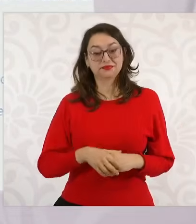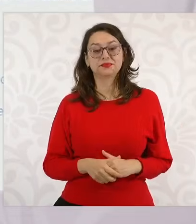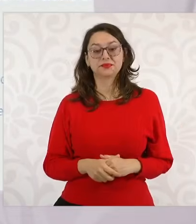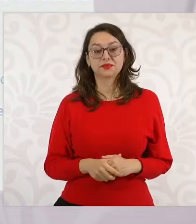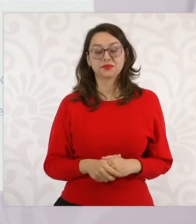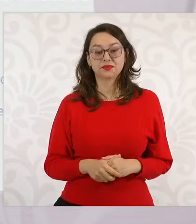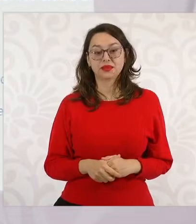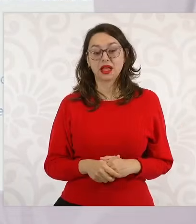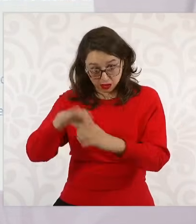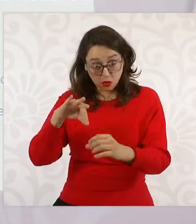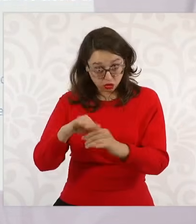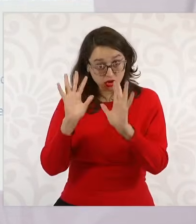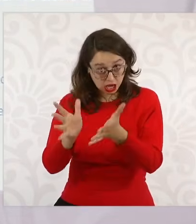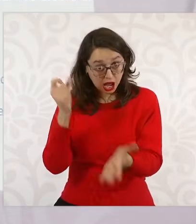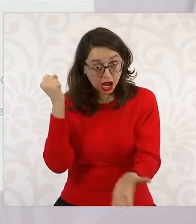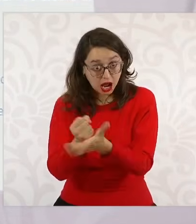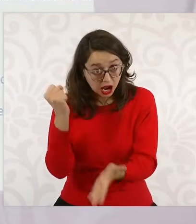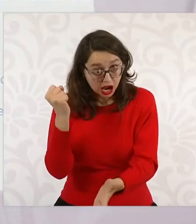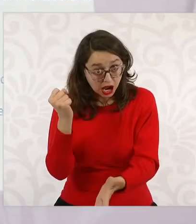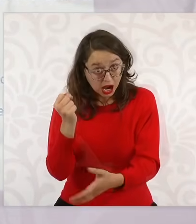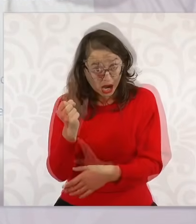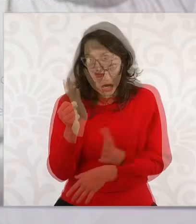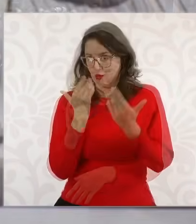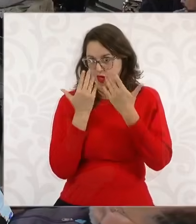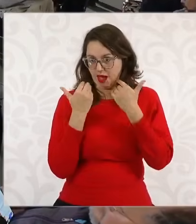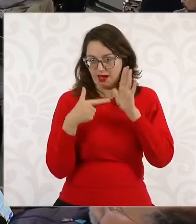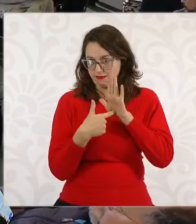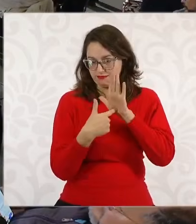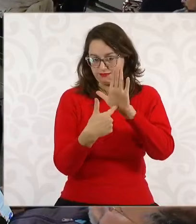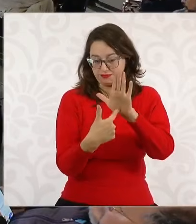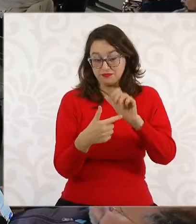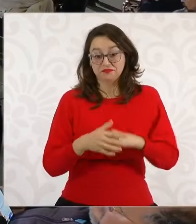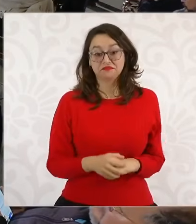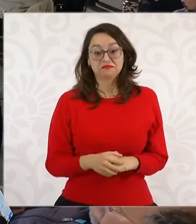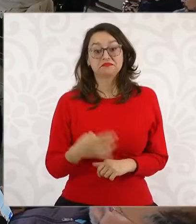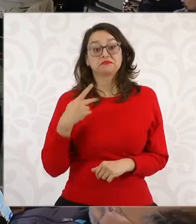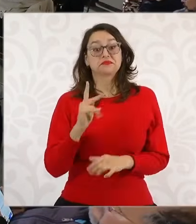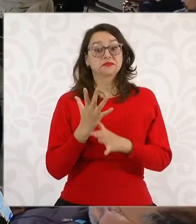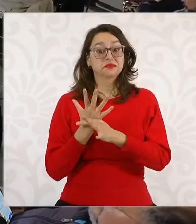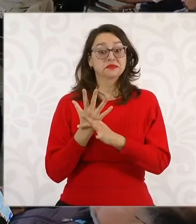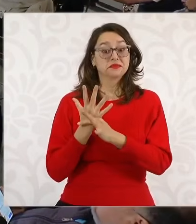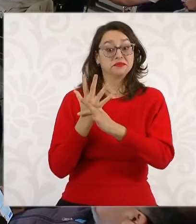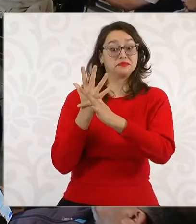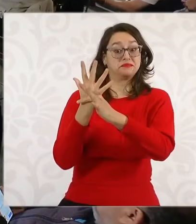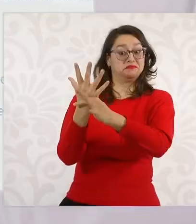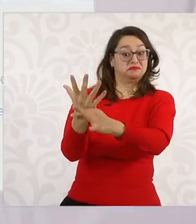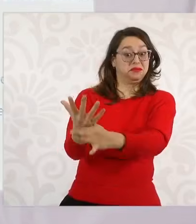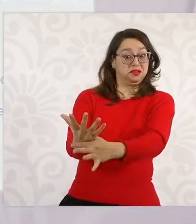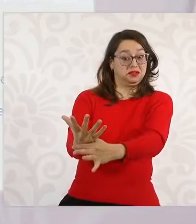sale la reforma electoral, ¿o sí? ¿Ustedes la conocen? No. México atraviesa un momento de alta tensión